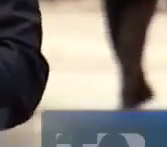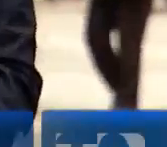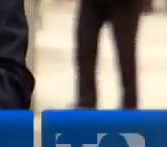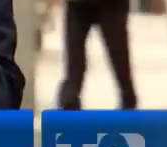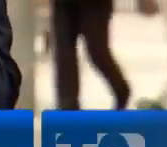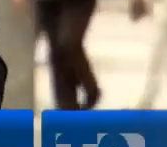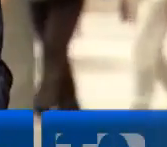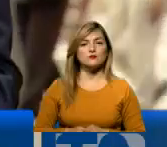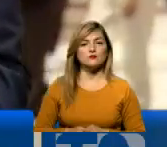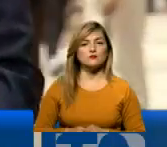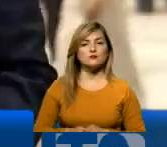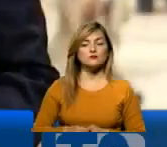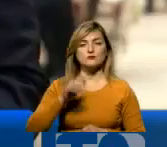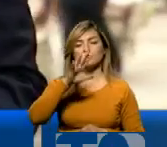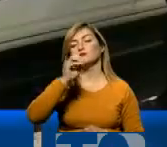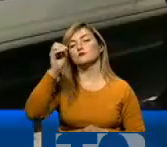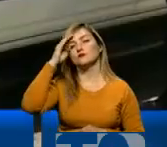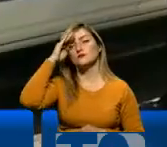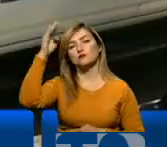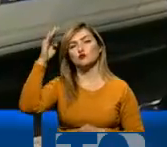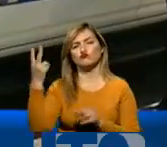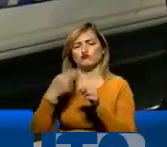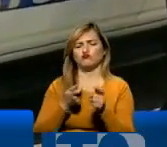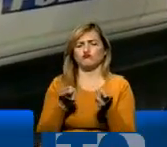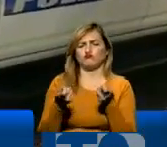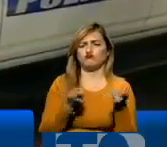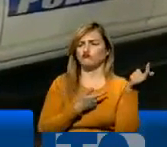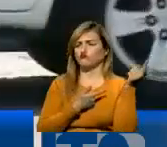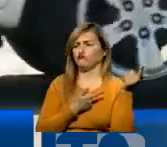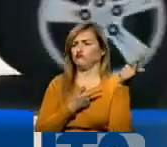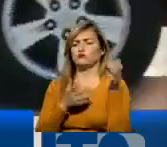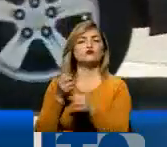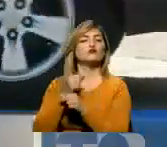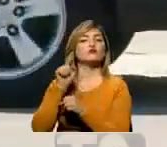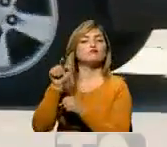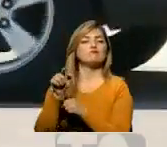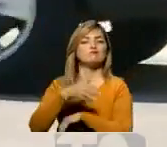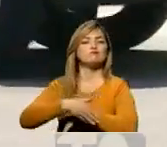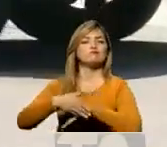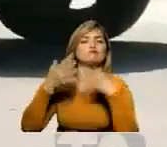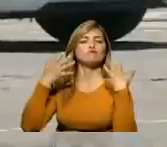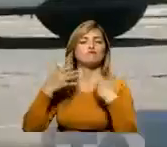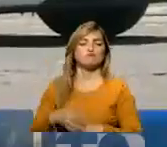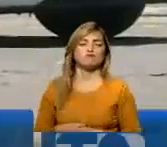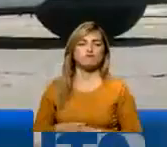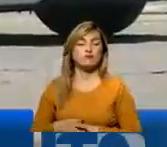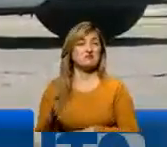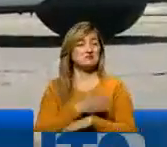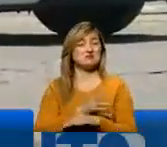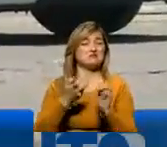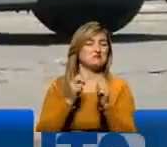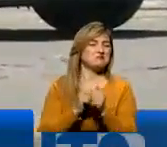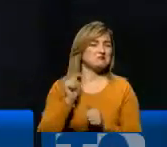500 policías al menos se sumarán al control de la seguridad en las calles de Guayaquil. Esto luego de los no pocos hechos de